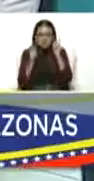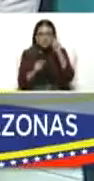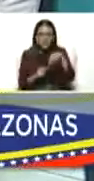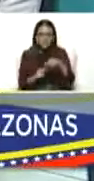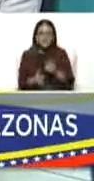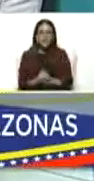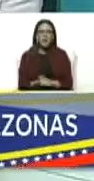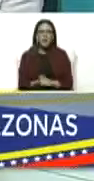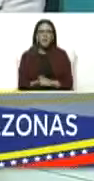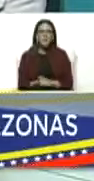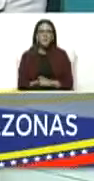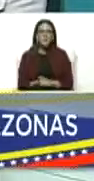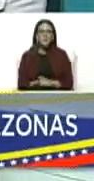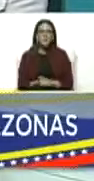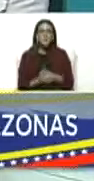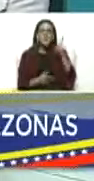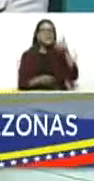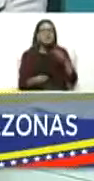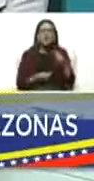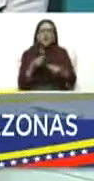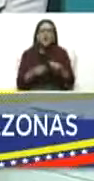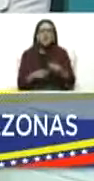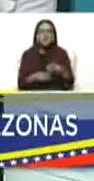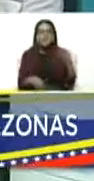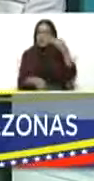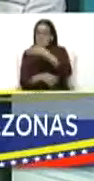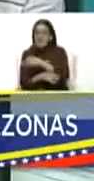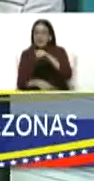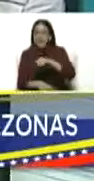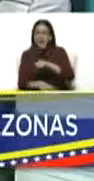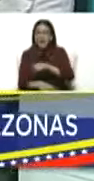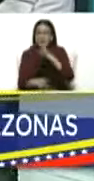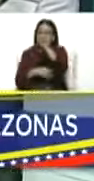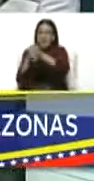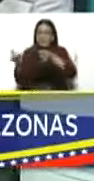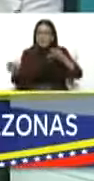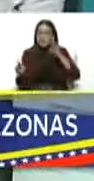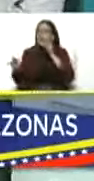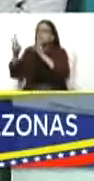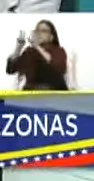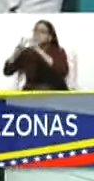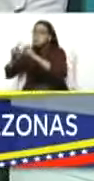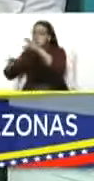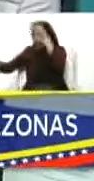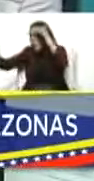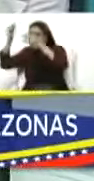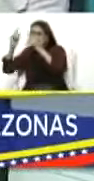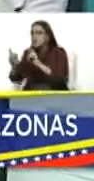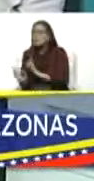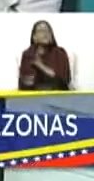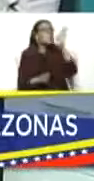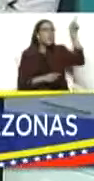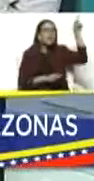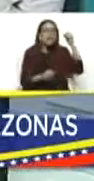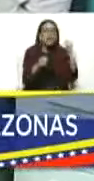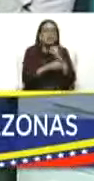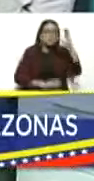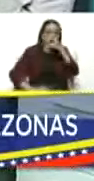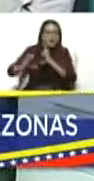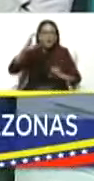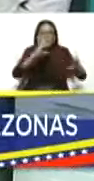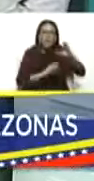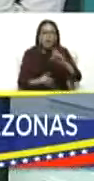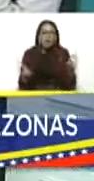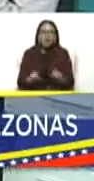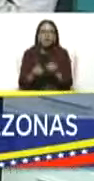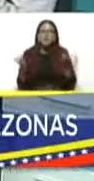viene y se llevan los secretos del Amazonas. Una farmacopea, lo que tenemos en la selva. De